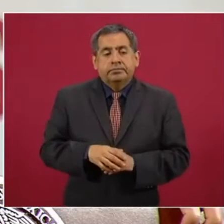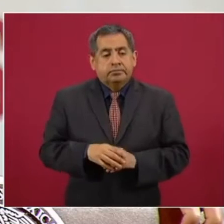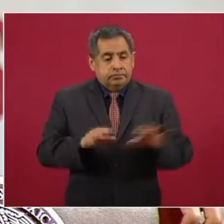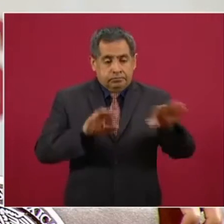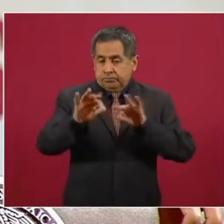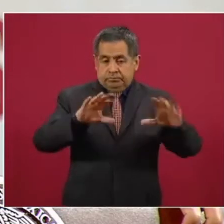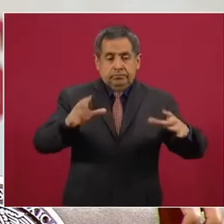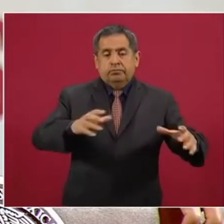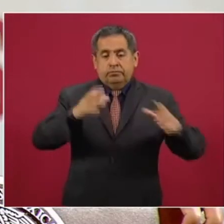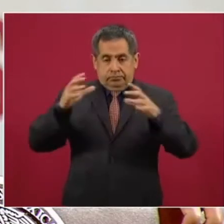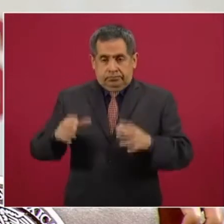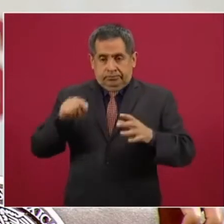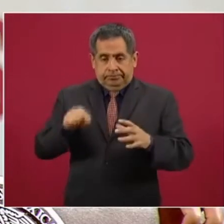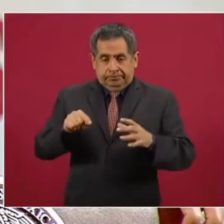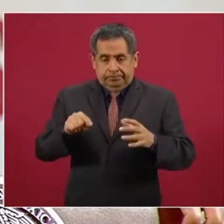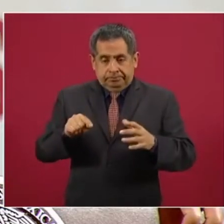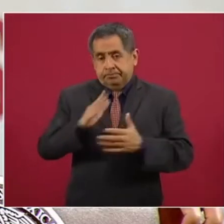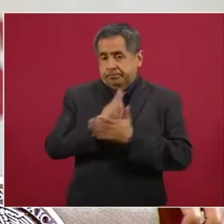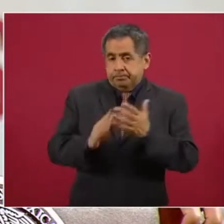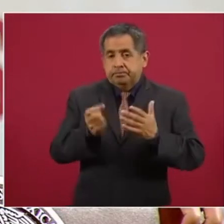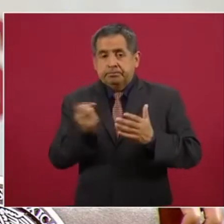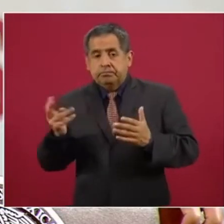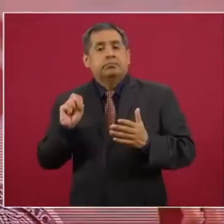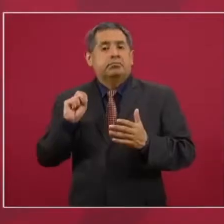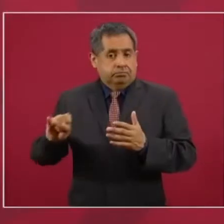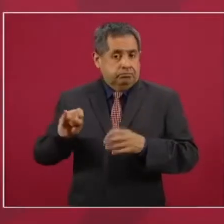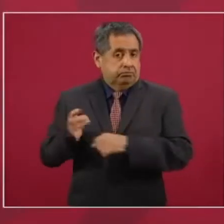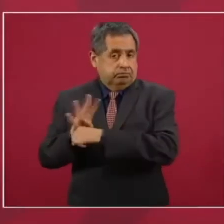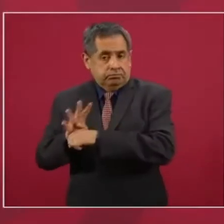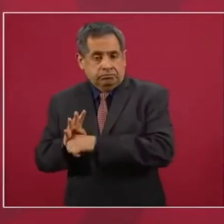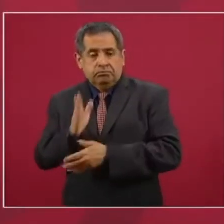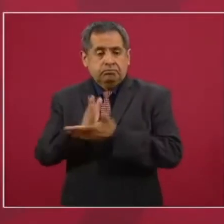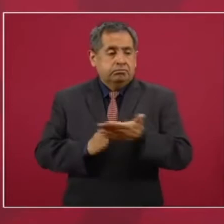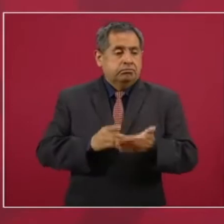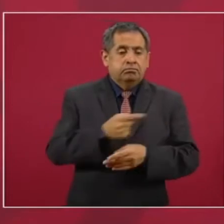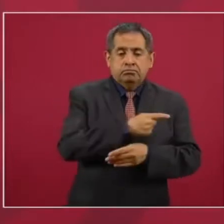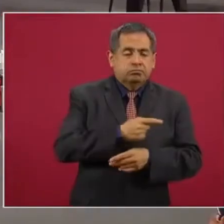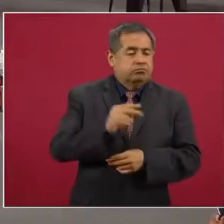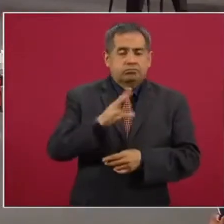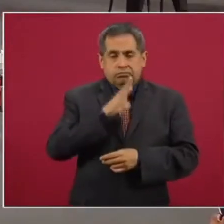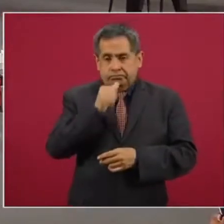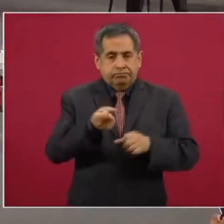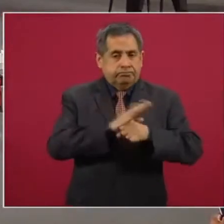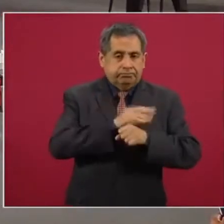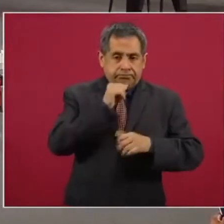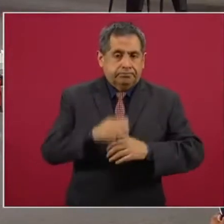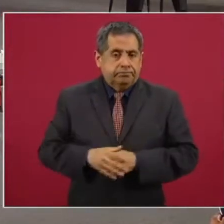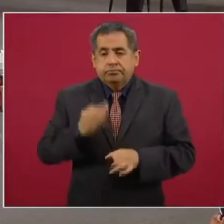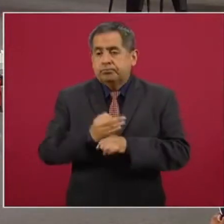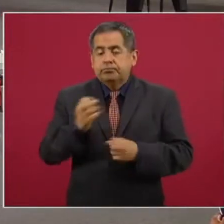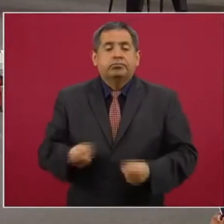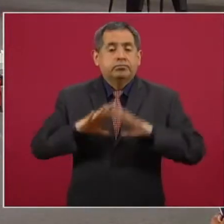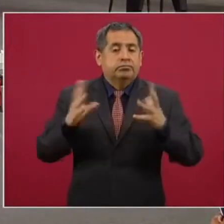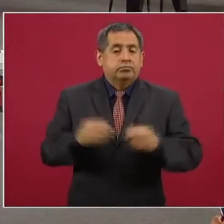de ellas y ellos resultan positivos al virus SARS-CoV-2. ¿Cuál es ese porcentaje? En este momento